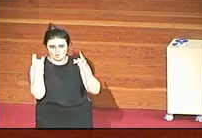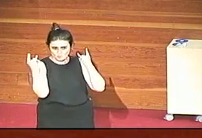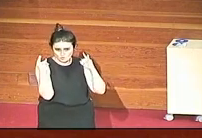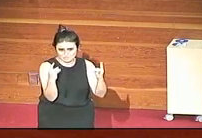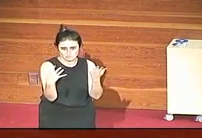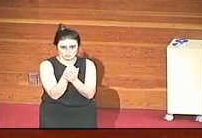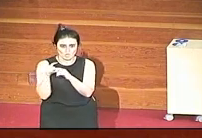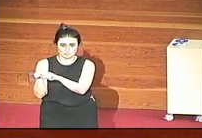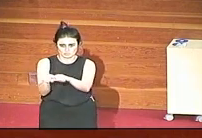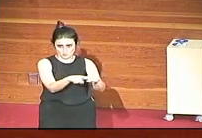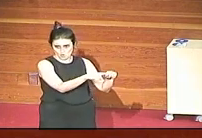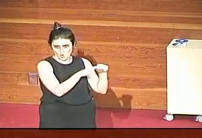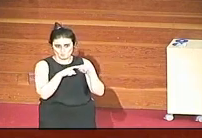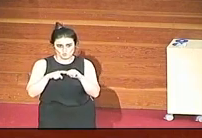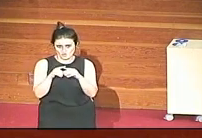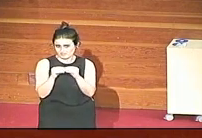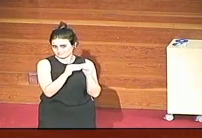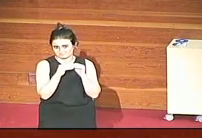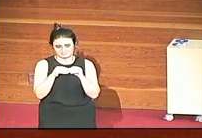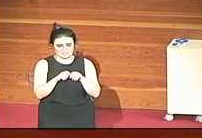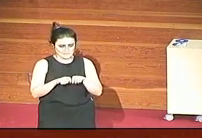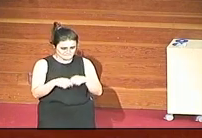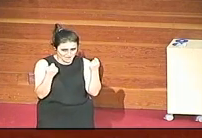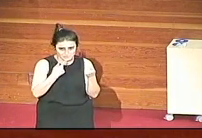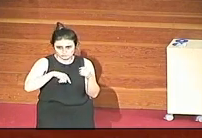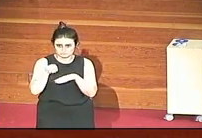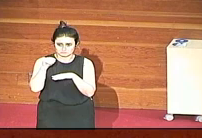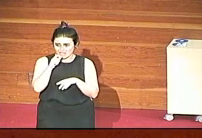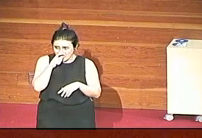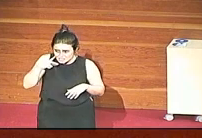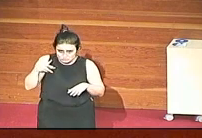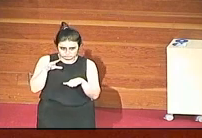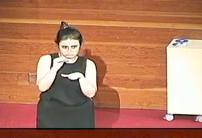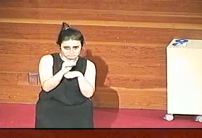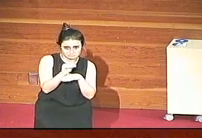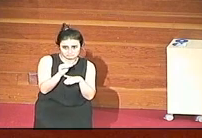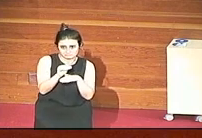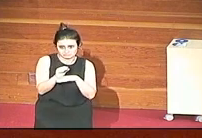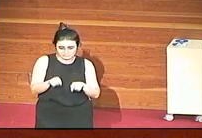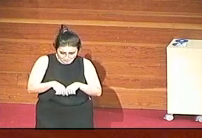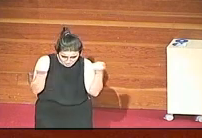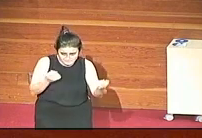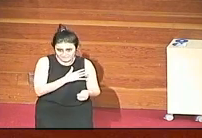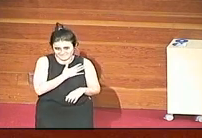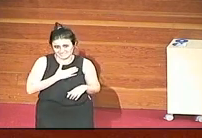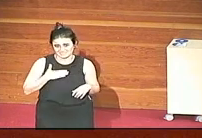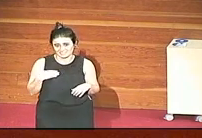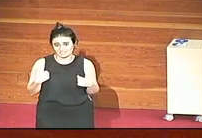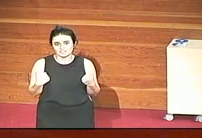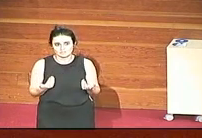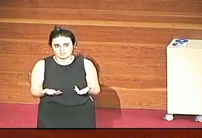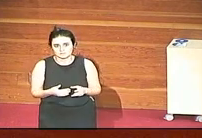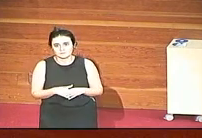comunales en álava son todos comunales que hemos cuidado durante tantos años y entonces pues bueno